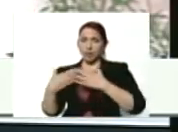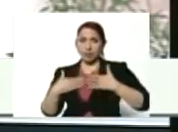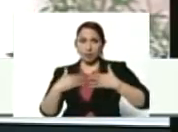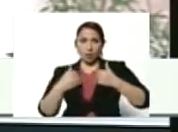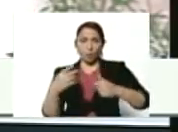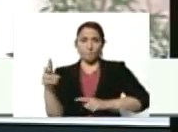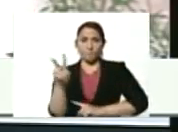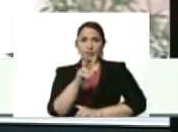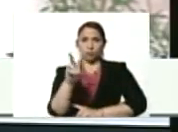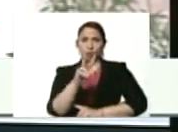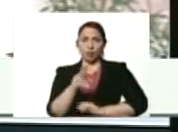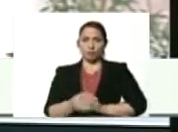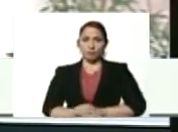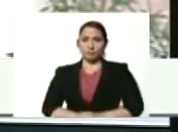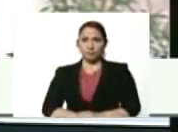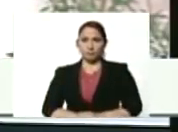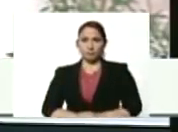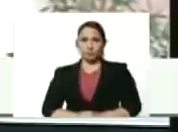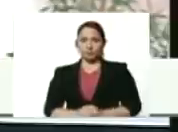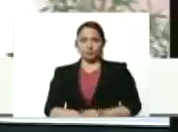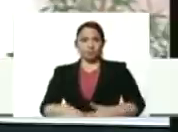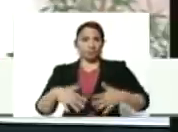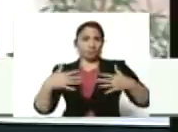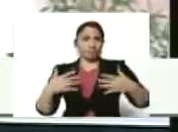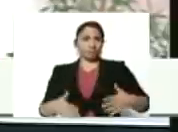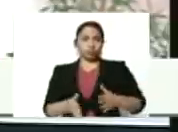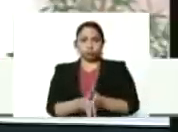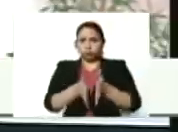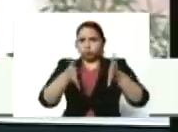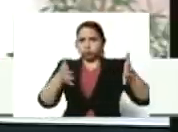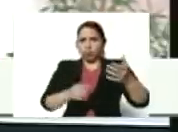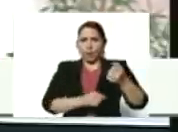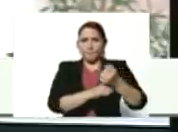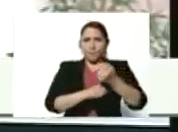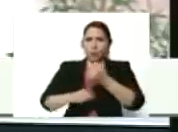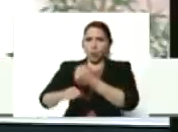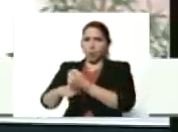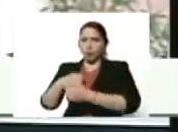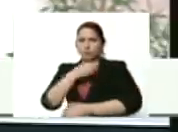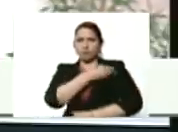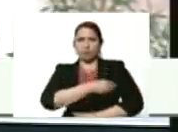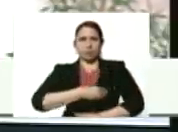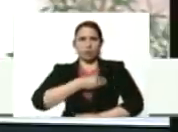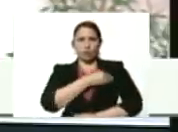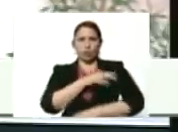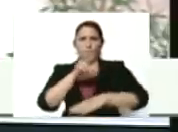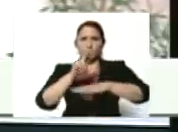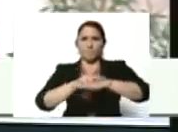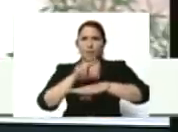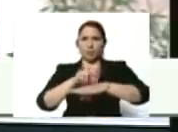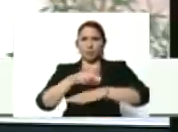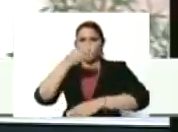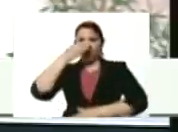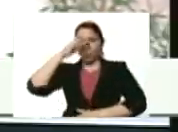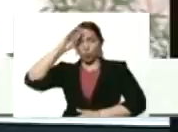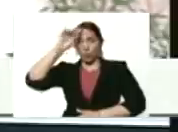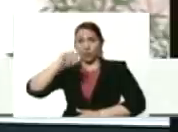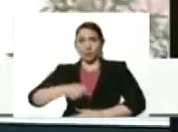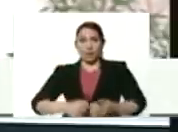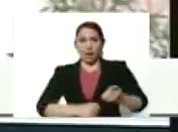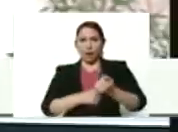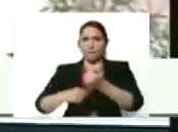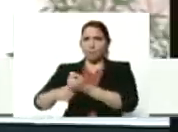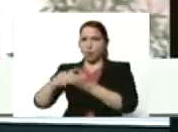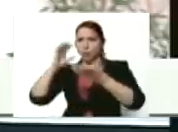Venezuela y del tremendo y gigantesco apoyo de la misión médica de Cuba y del apoyo de